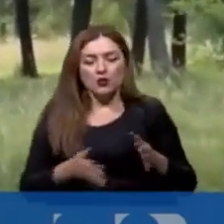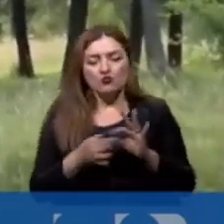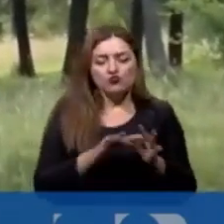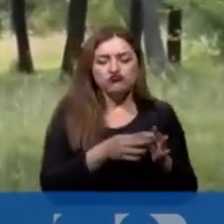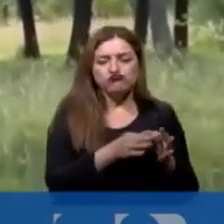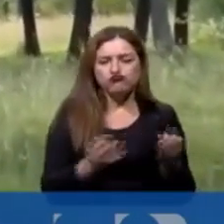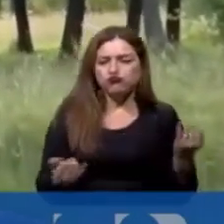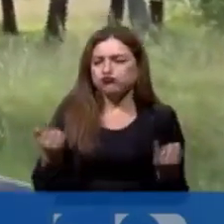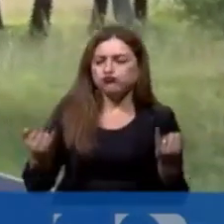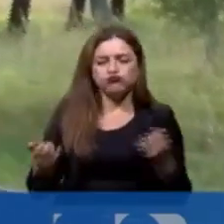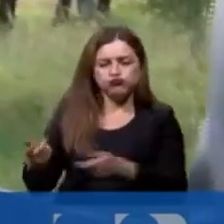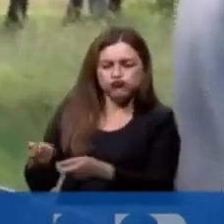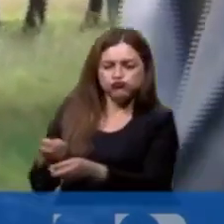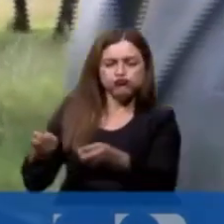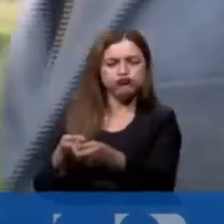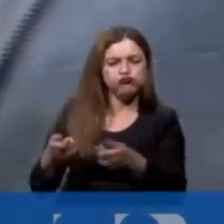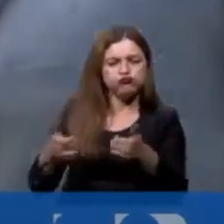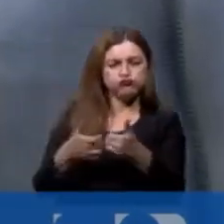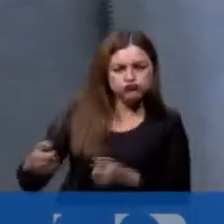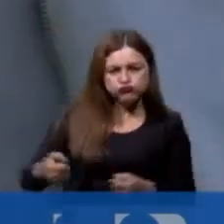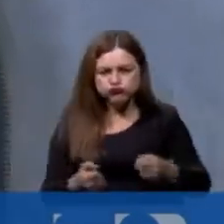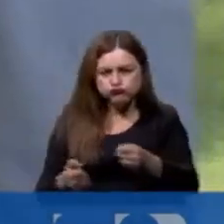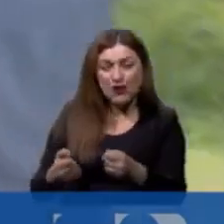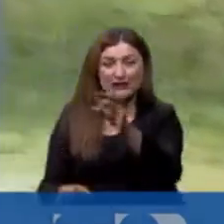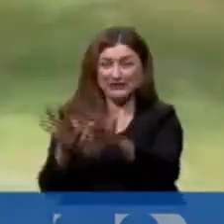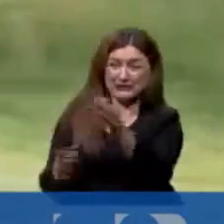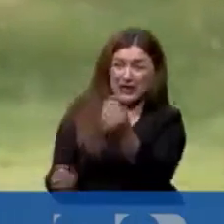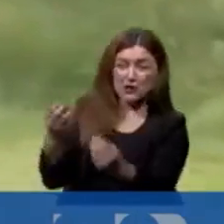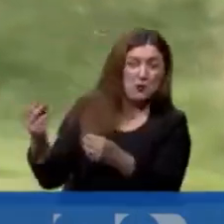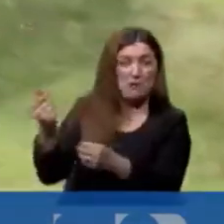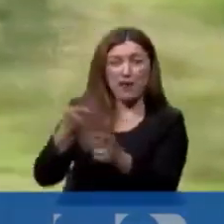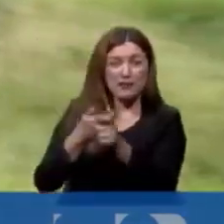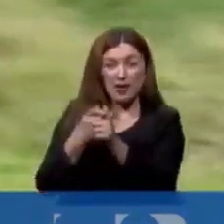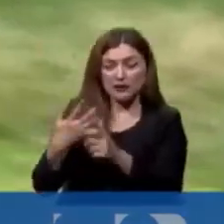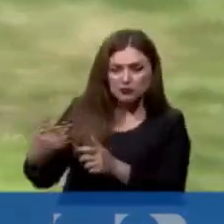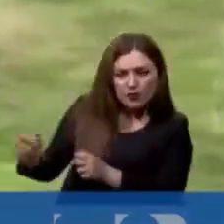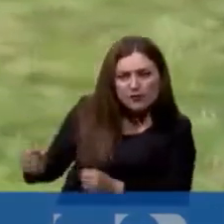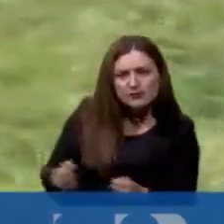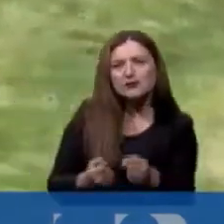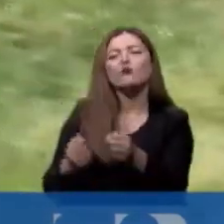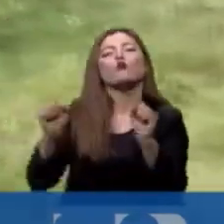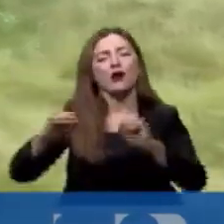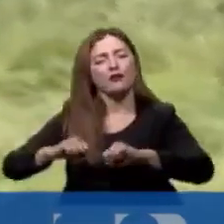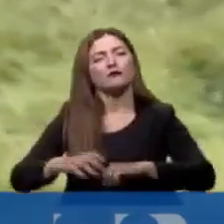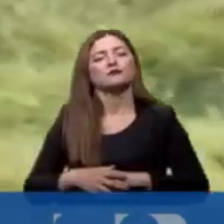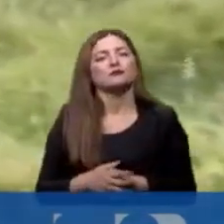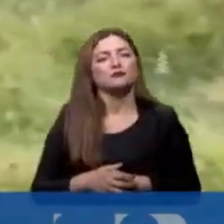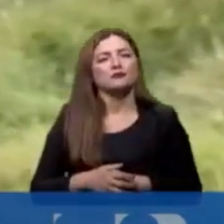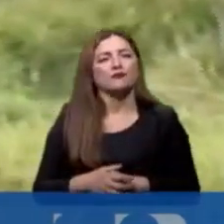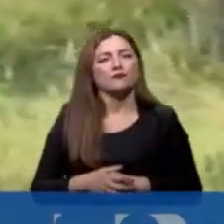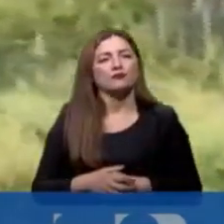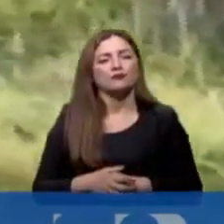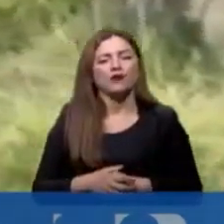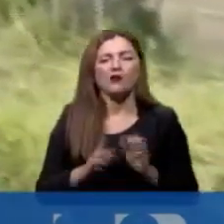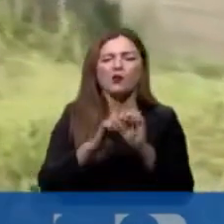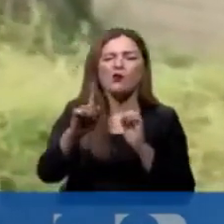mejores condiciones para que la maquinaria pueda justamente ingresar en caso de que se presente un incendio. ¿Estas líneas cortafuego tienen alguna dimensión?